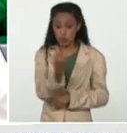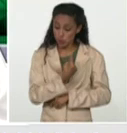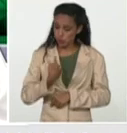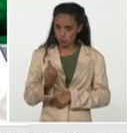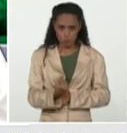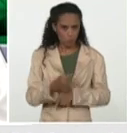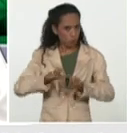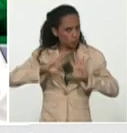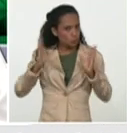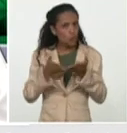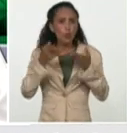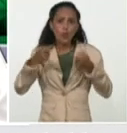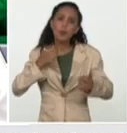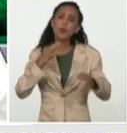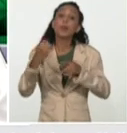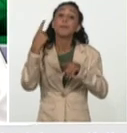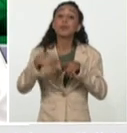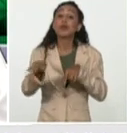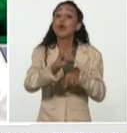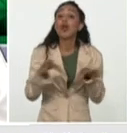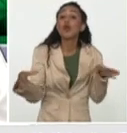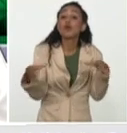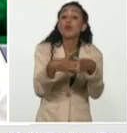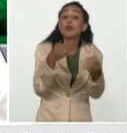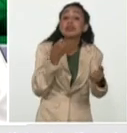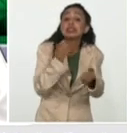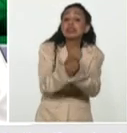los grupos de riesgo todavía más.